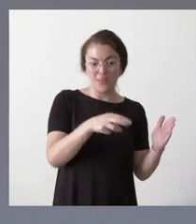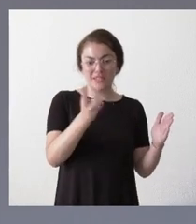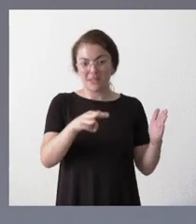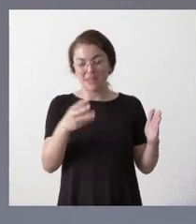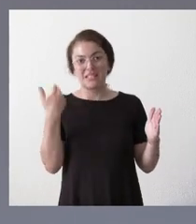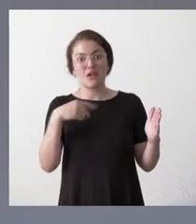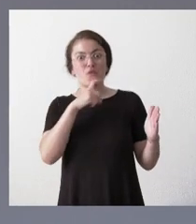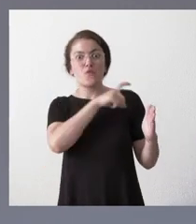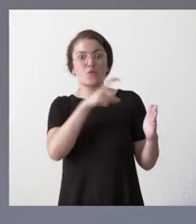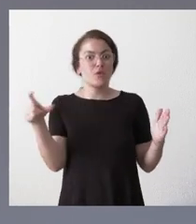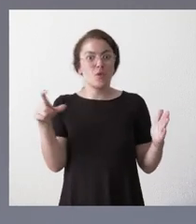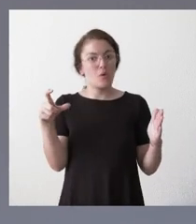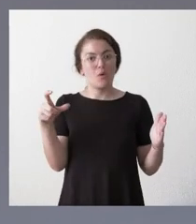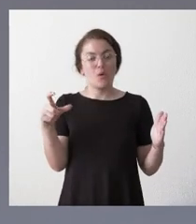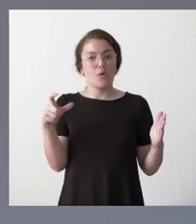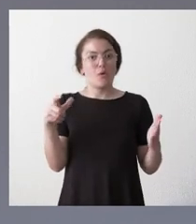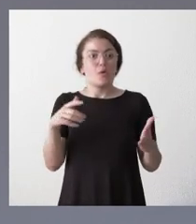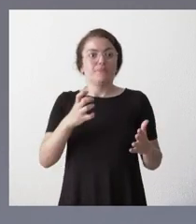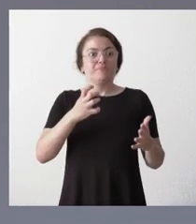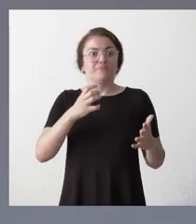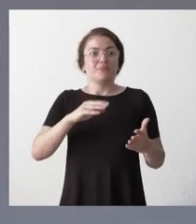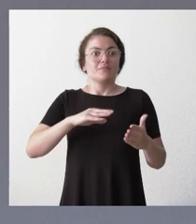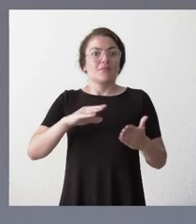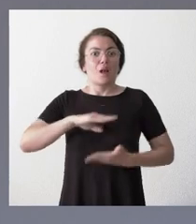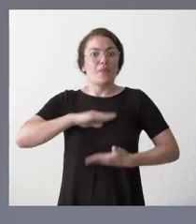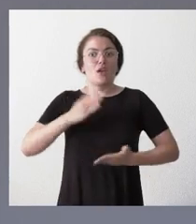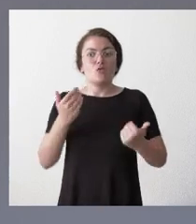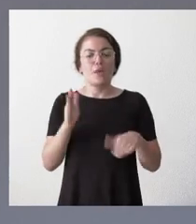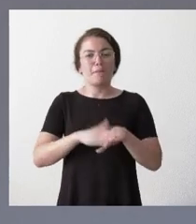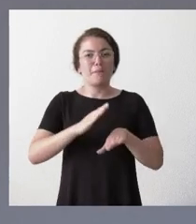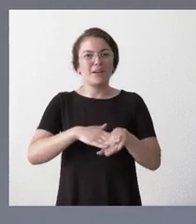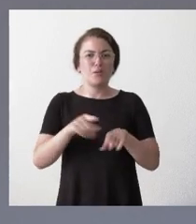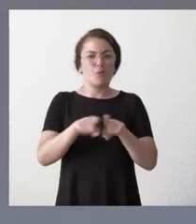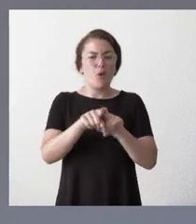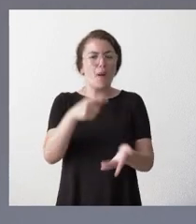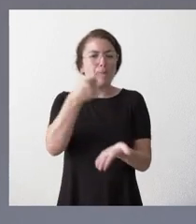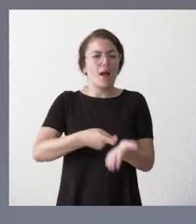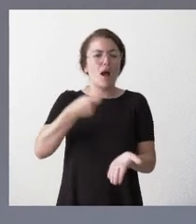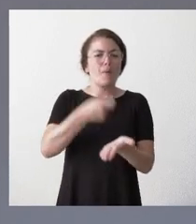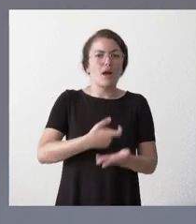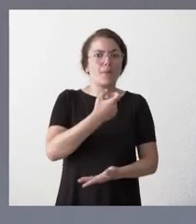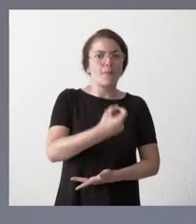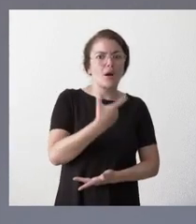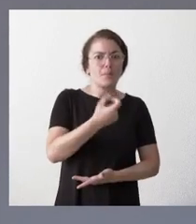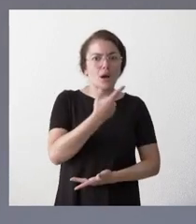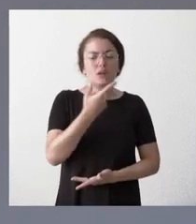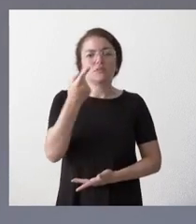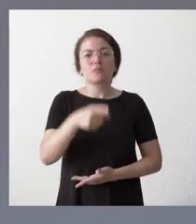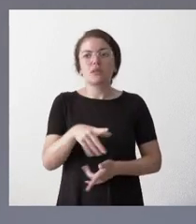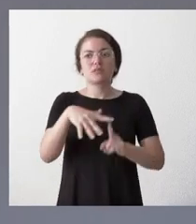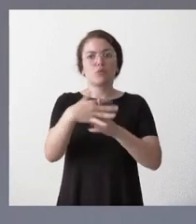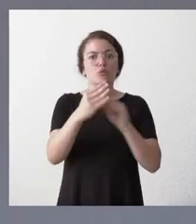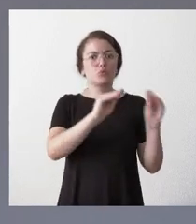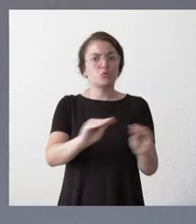no tiene capacidad, por ejemplo, para hacerse cargo de esas medicaciones, de esas situaciones que los